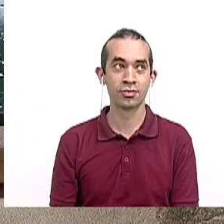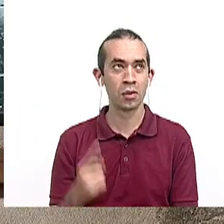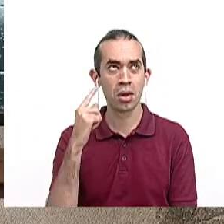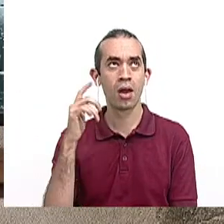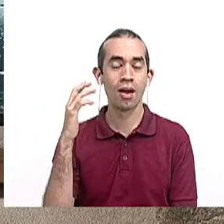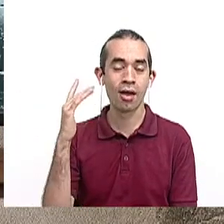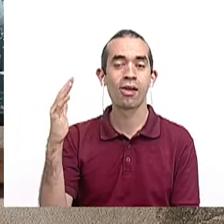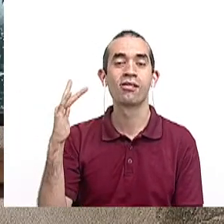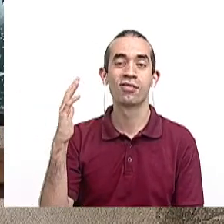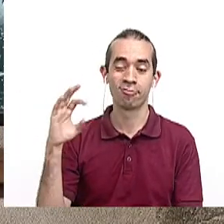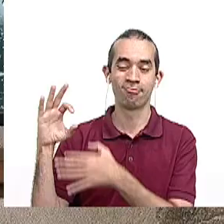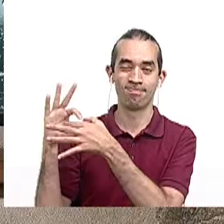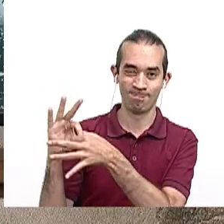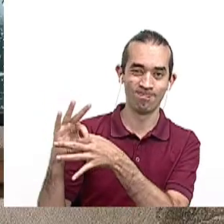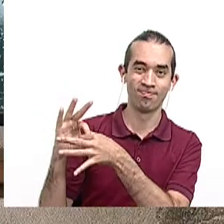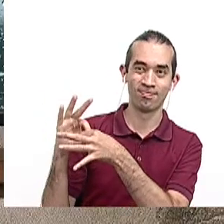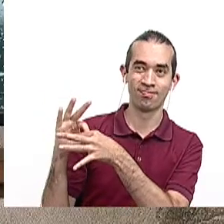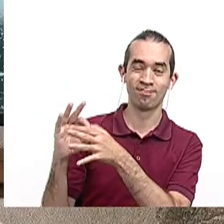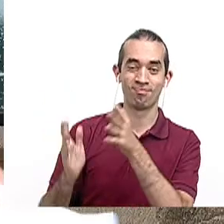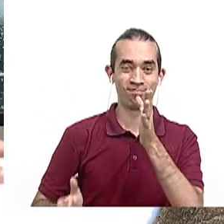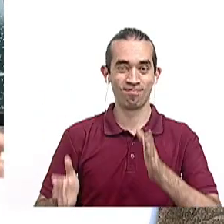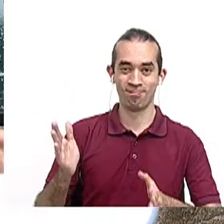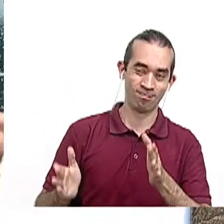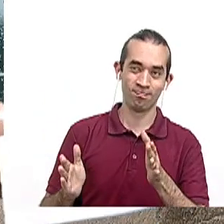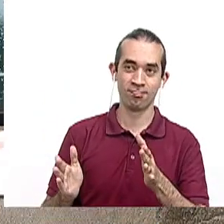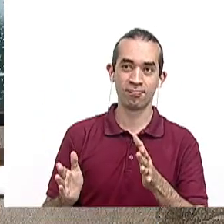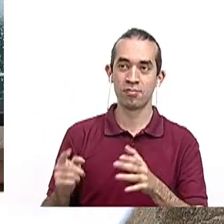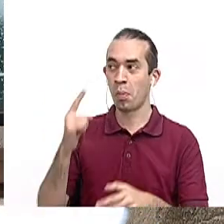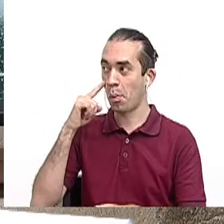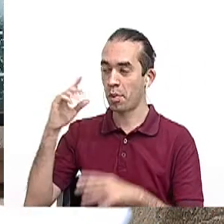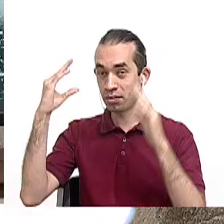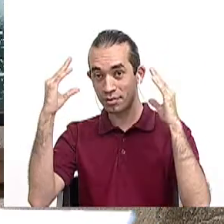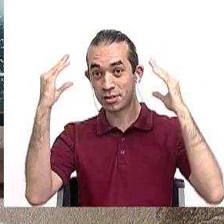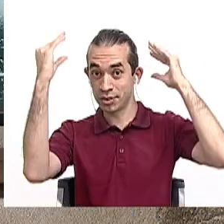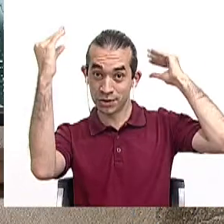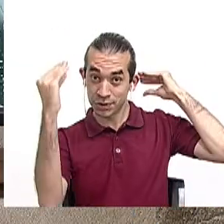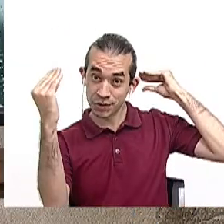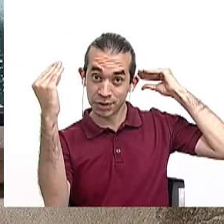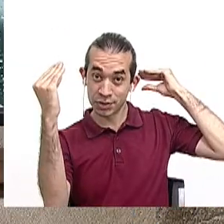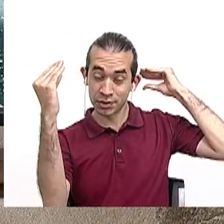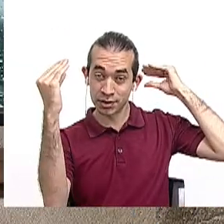Ok. Ahí está con su sombrero.